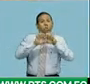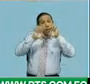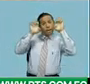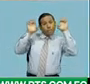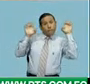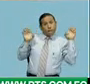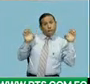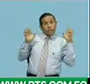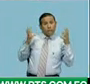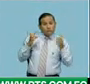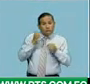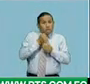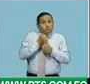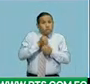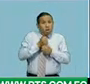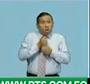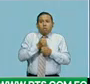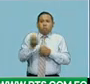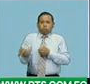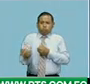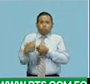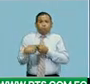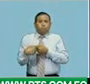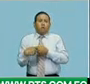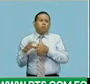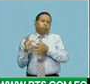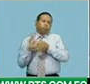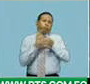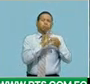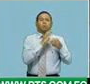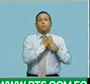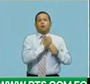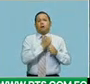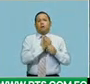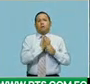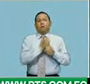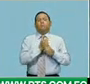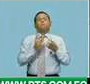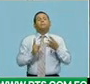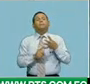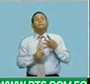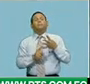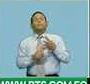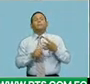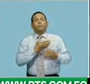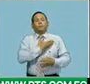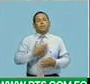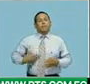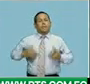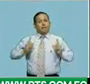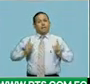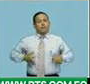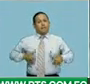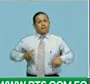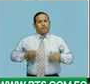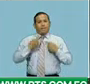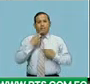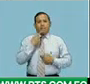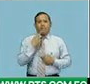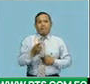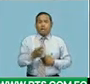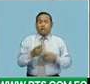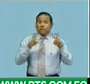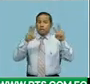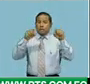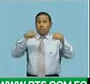personal calificado. Allí también el presidente Lenín Moreno, y lo que afirmó ha sido el aporte sustancial a la